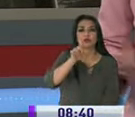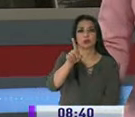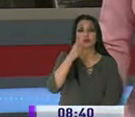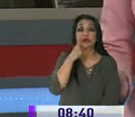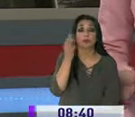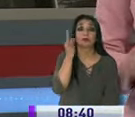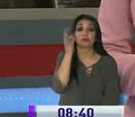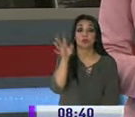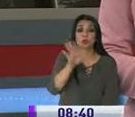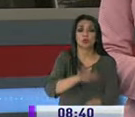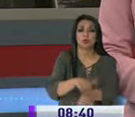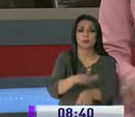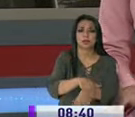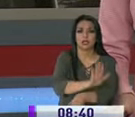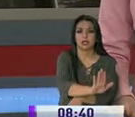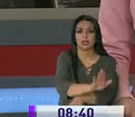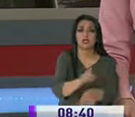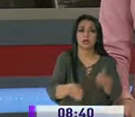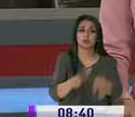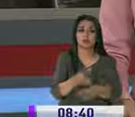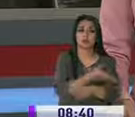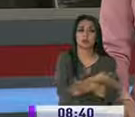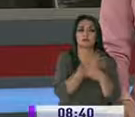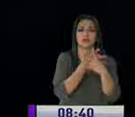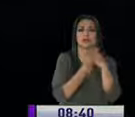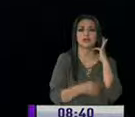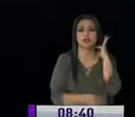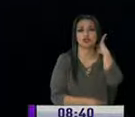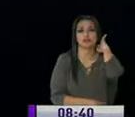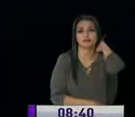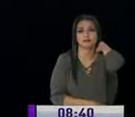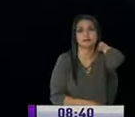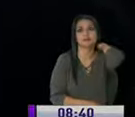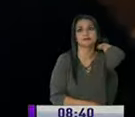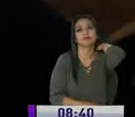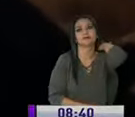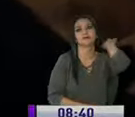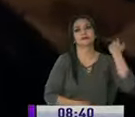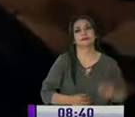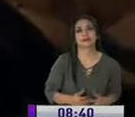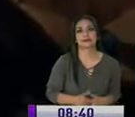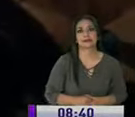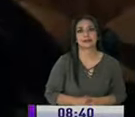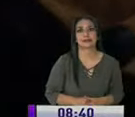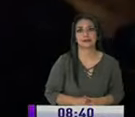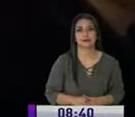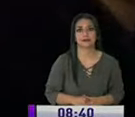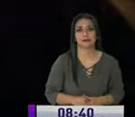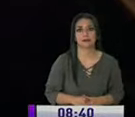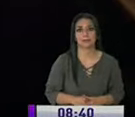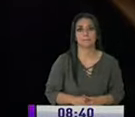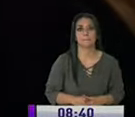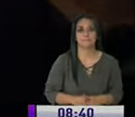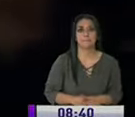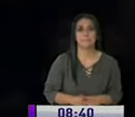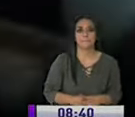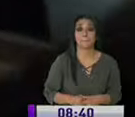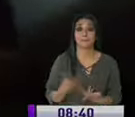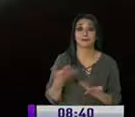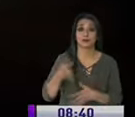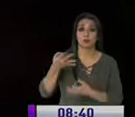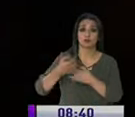ahora no llega. Es una pena ver cómo se desperdicia tanta agua, ¿no? Sí, comenzó con un poquito, pero ahorita cada vez está